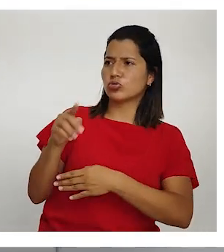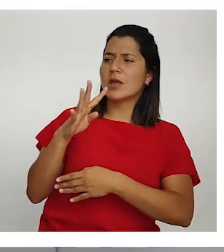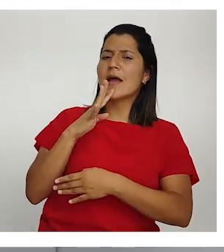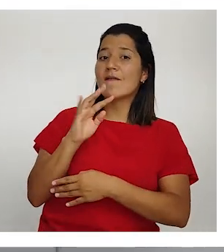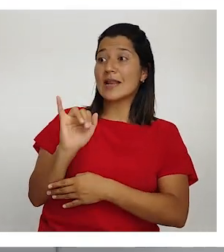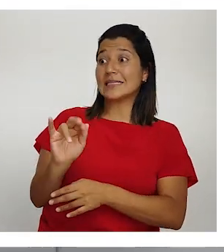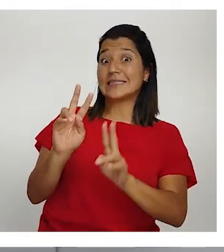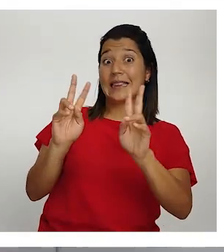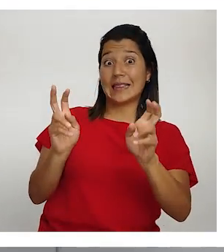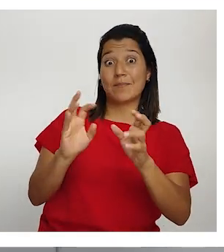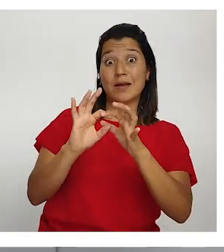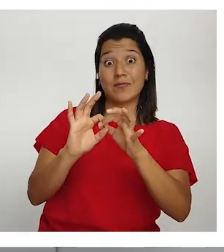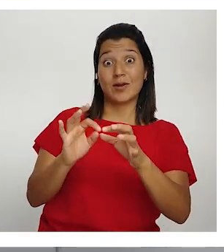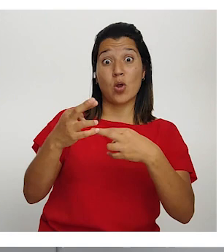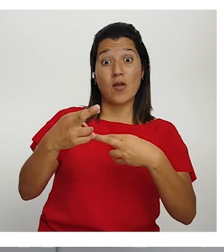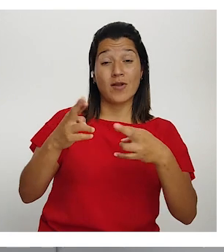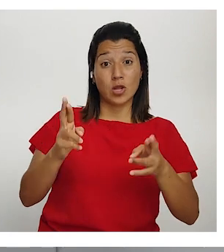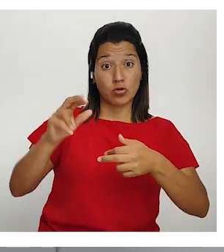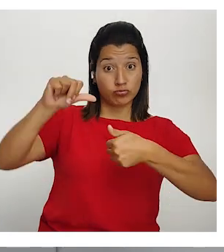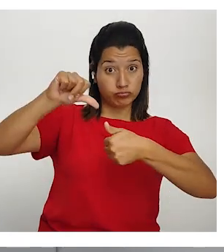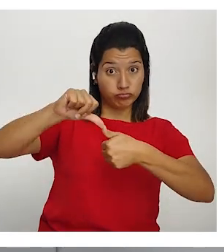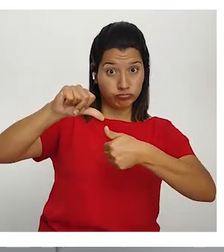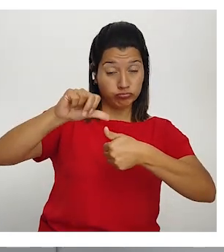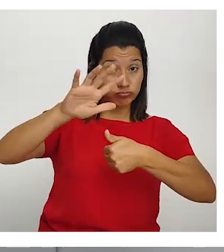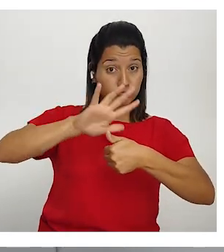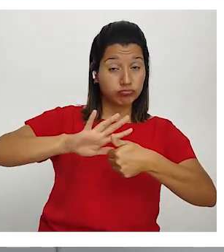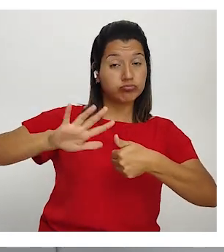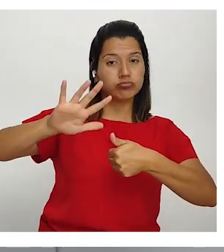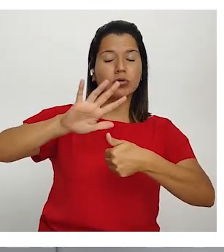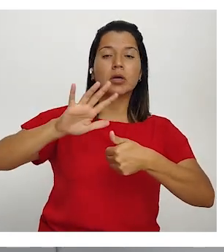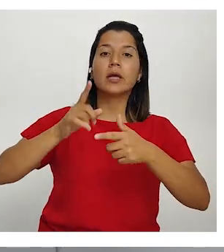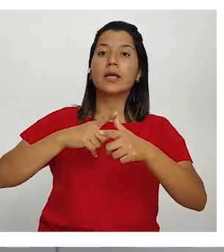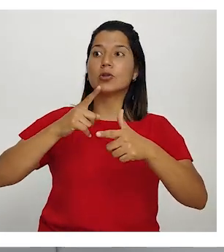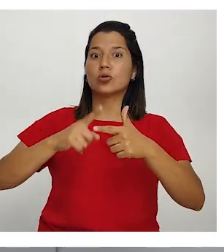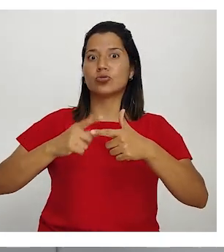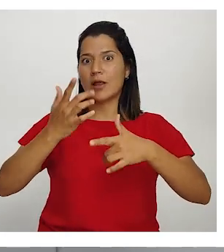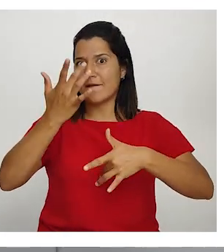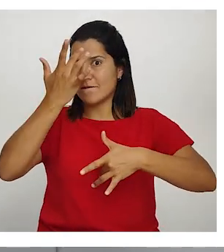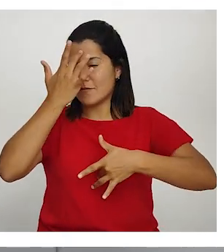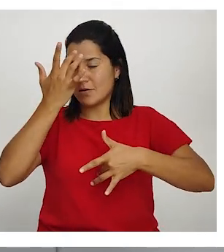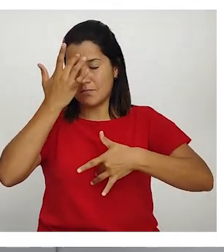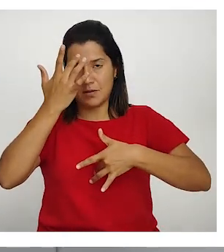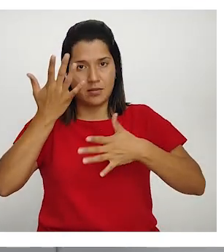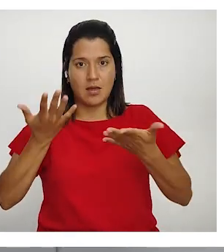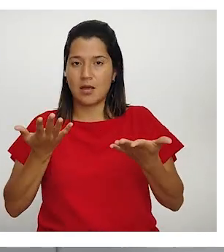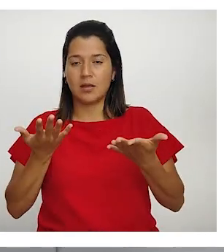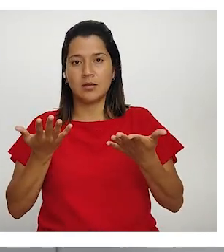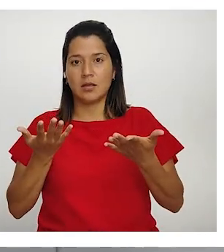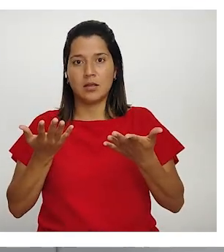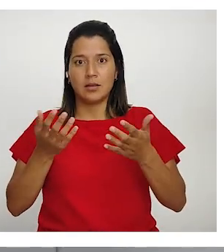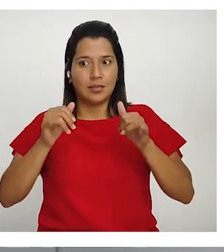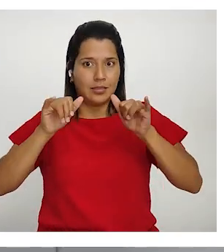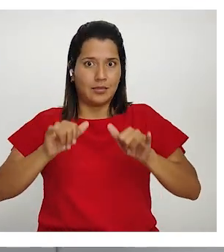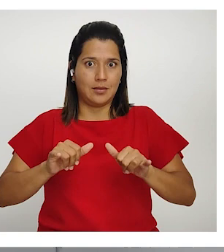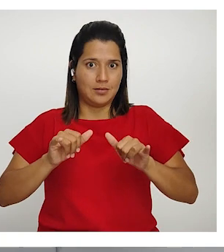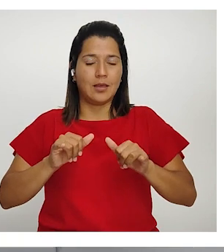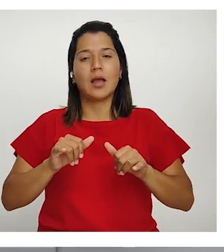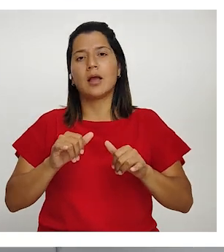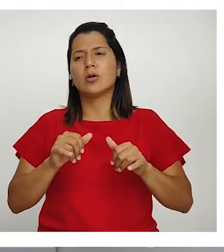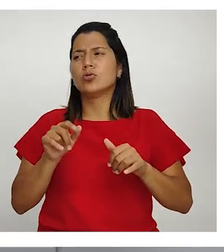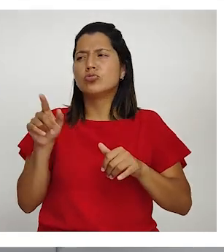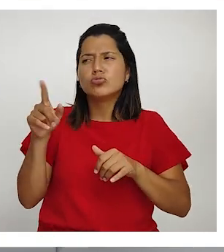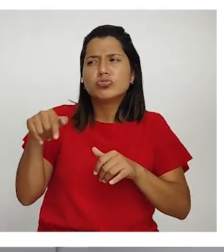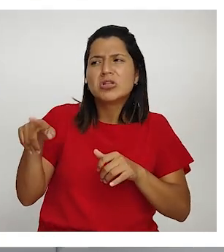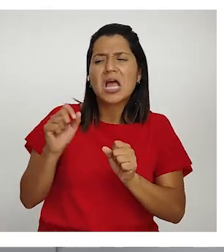regional, porque somos un trópico, como tal, la enfermedad se mantiene. ¿Existe alguna colaboración, trabajo